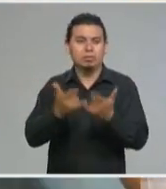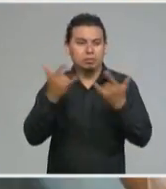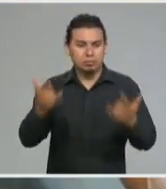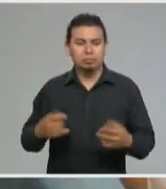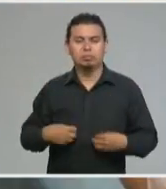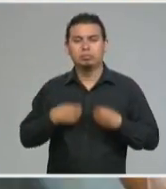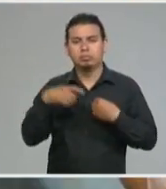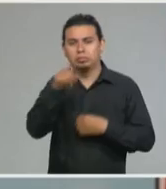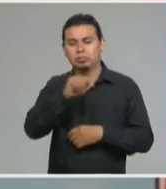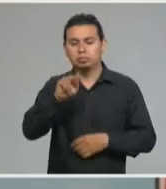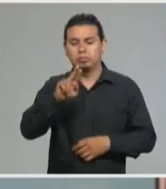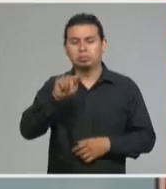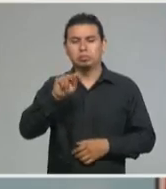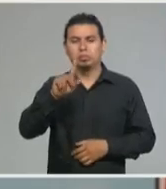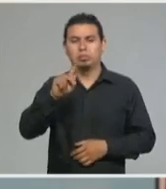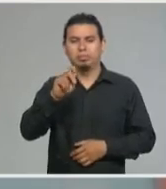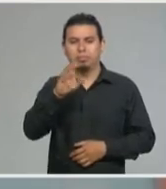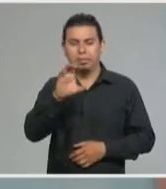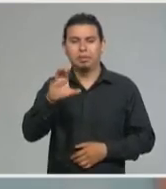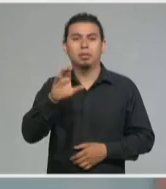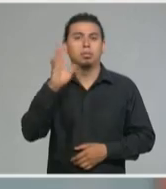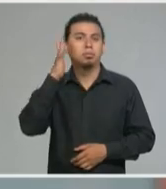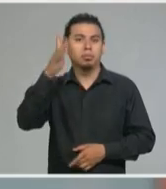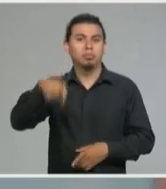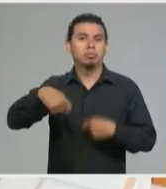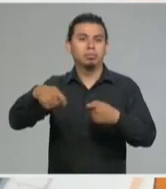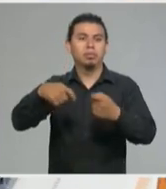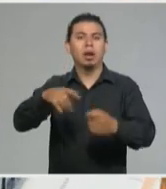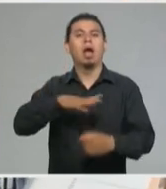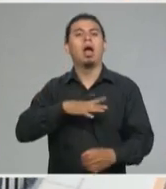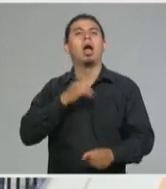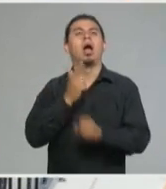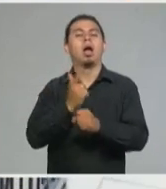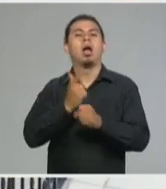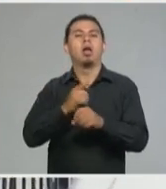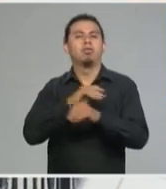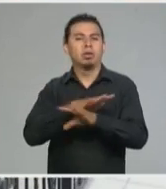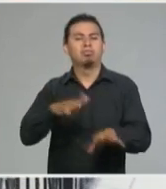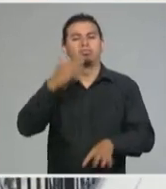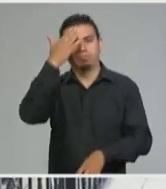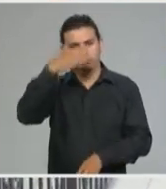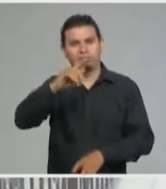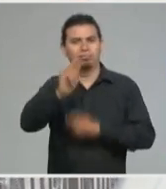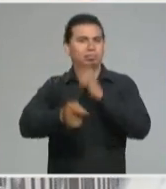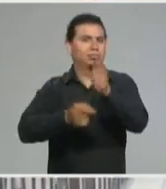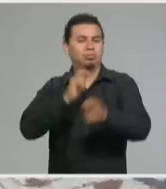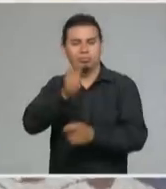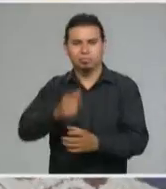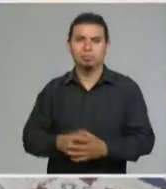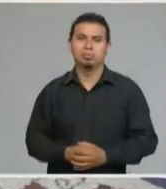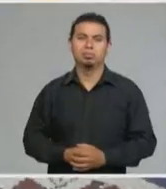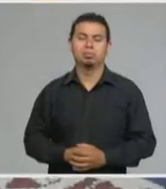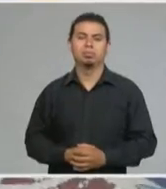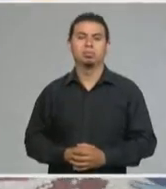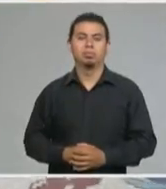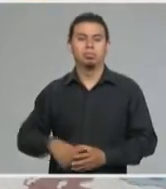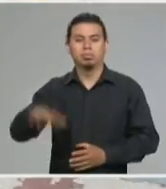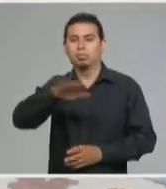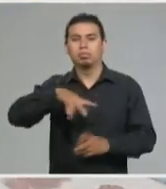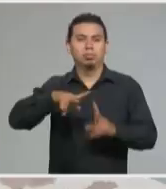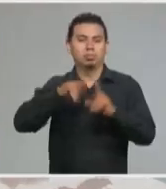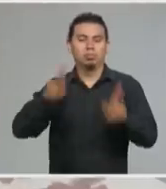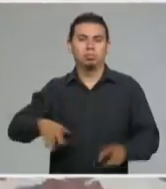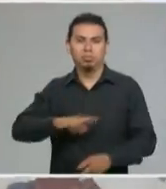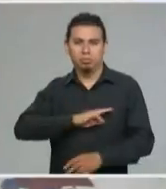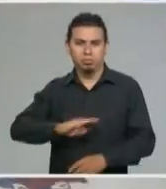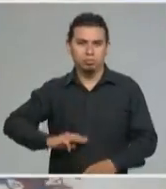de Tututepec para que las nuevas generaciones tengan algo que contar de sus raíces. En el Palacio Municipal también se